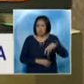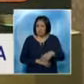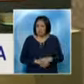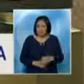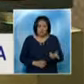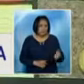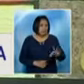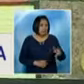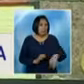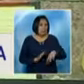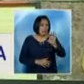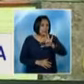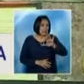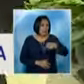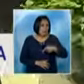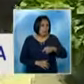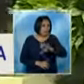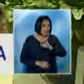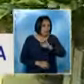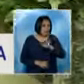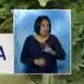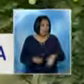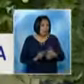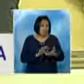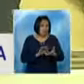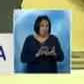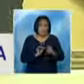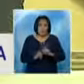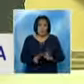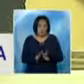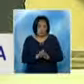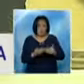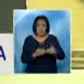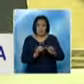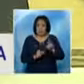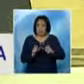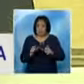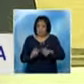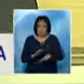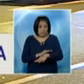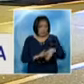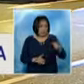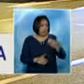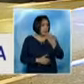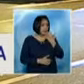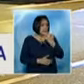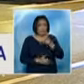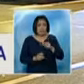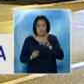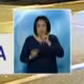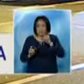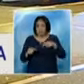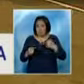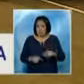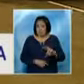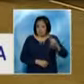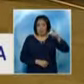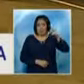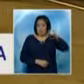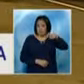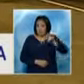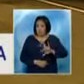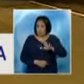Se llevaron más de 5.000 soles de la caja y varios celulares y billeteras de clientes que salían asustados de la pollería. Esta es la segunda vez que